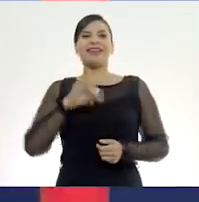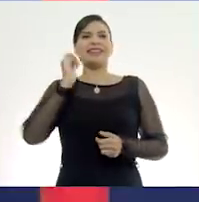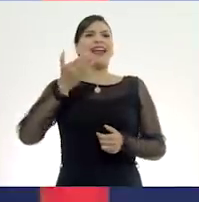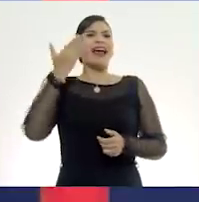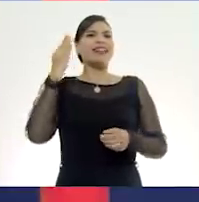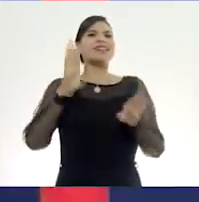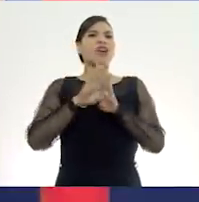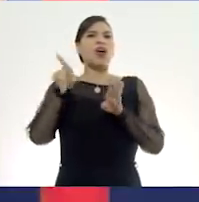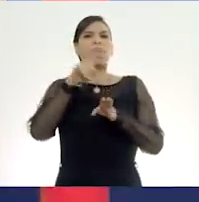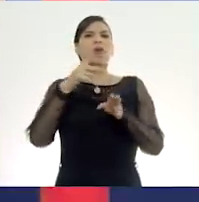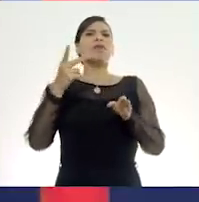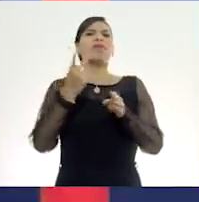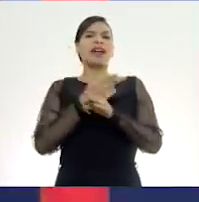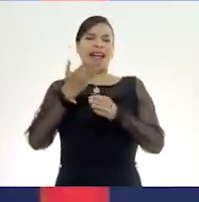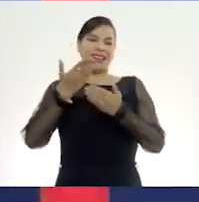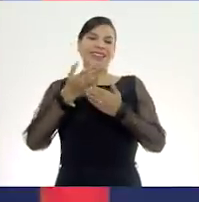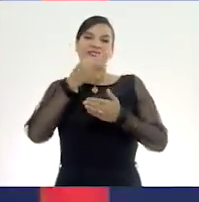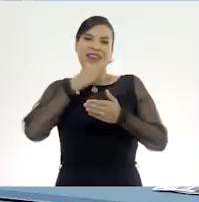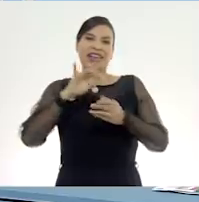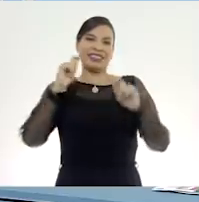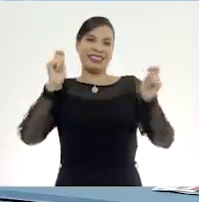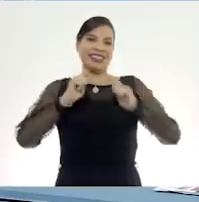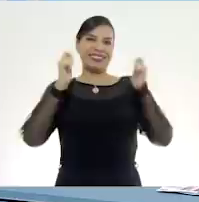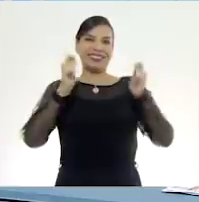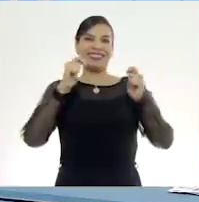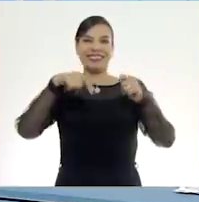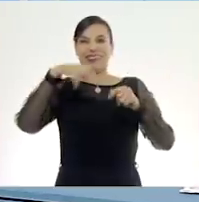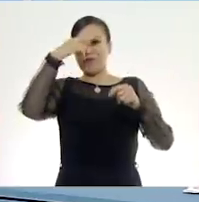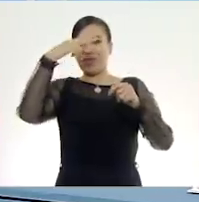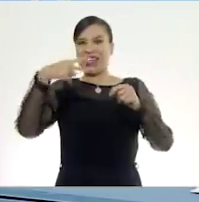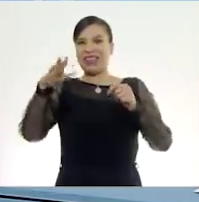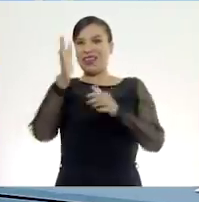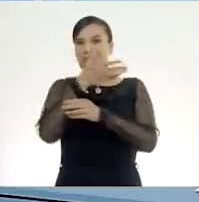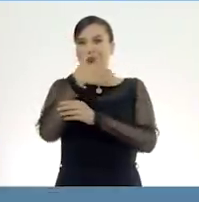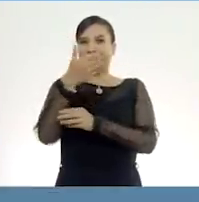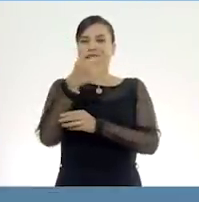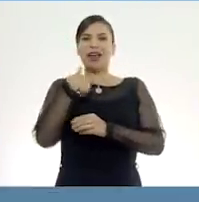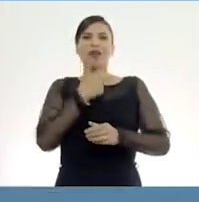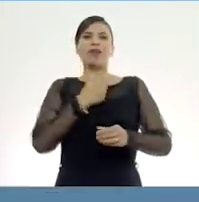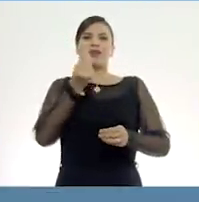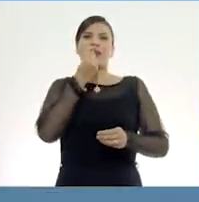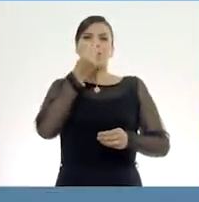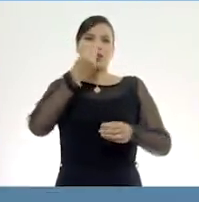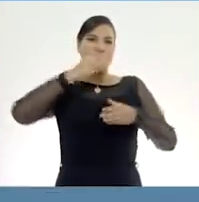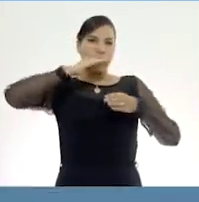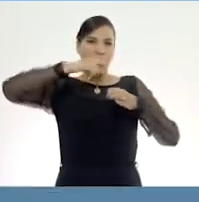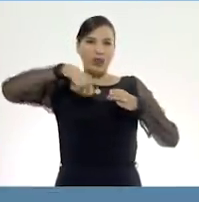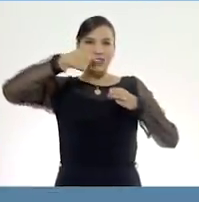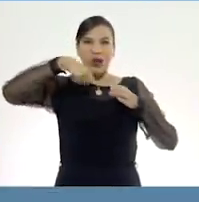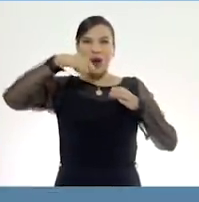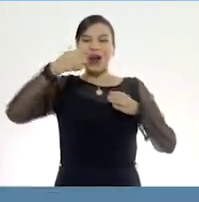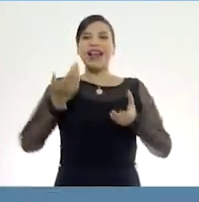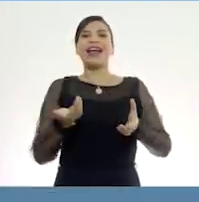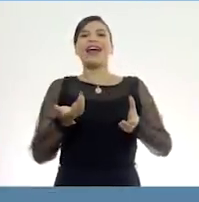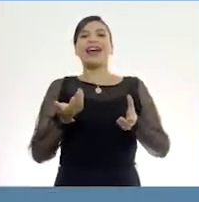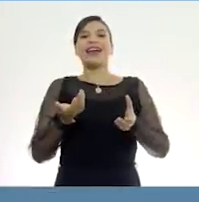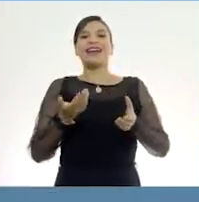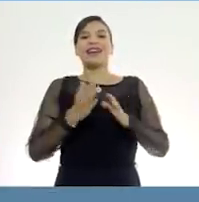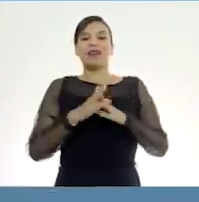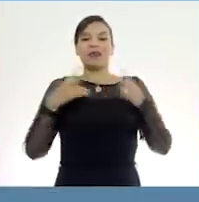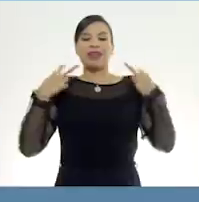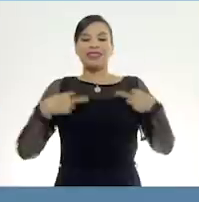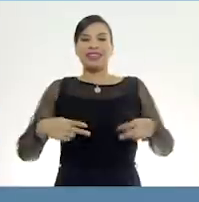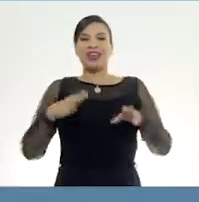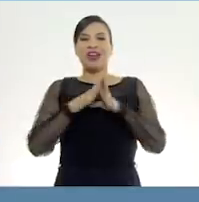la pasaron en las fechas patrias? Ay, eso es importantísimo. Sí, Ton. a mí me gusta mucho comer pozole y vestirnos con